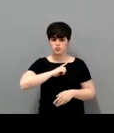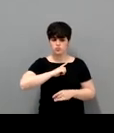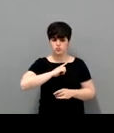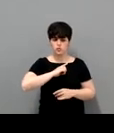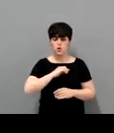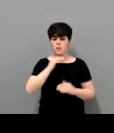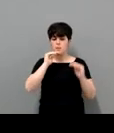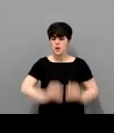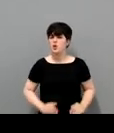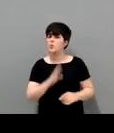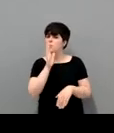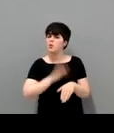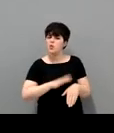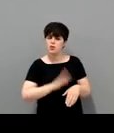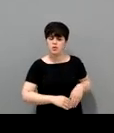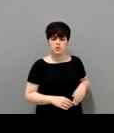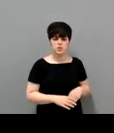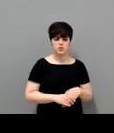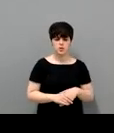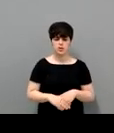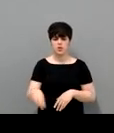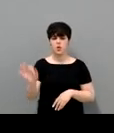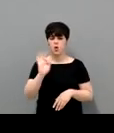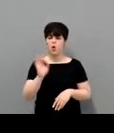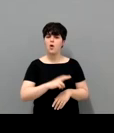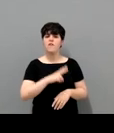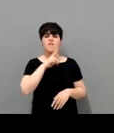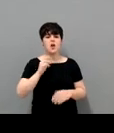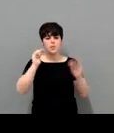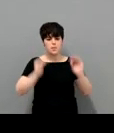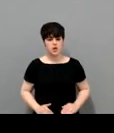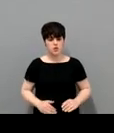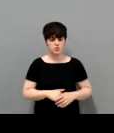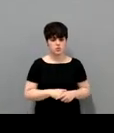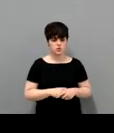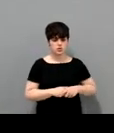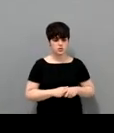¿O porque valemos menos? ¿O porque valemos menos?